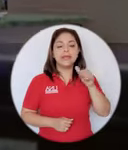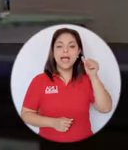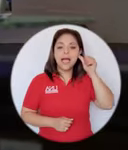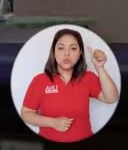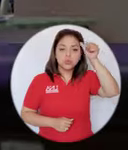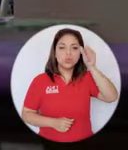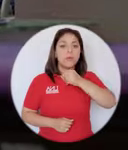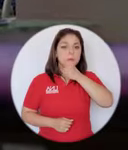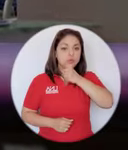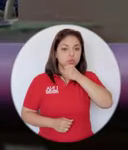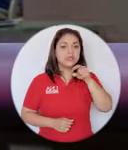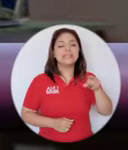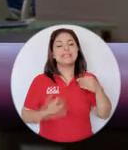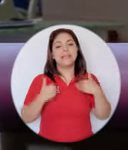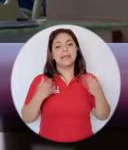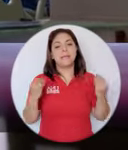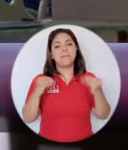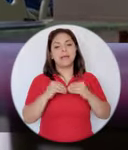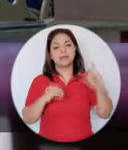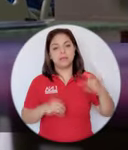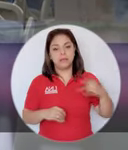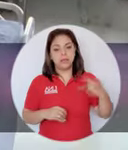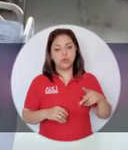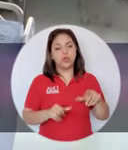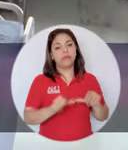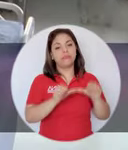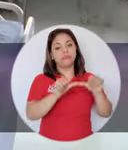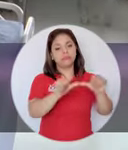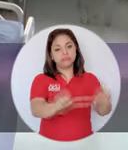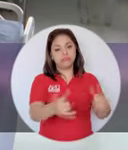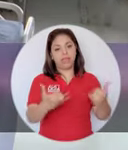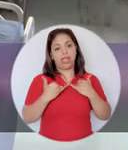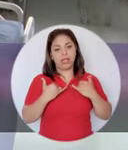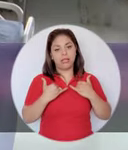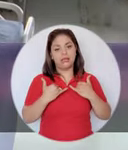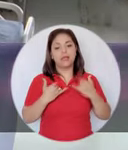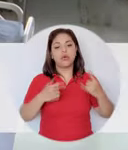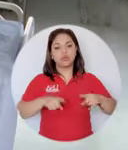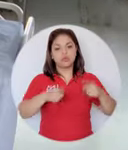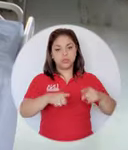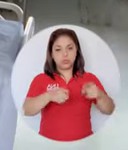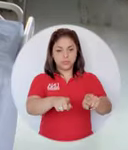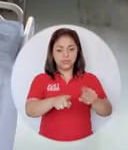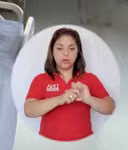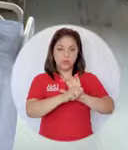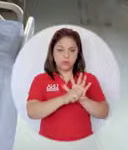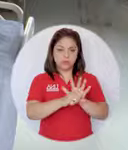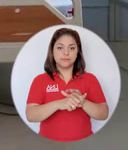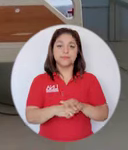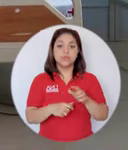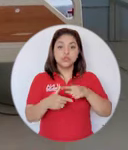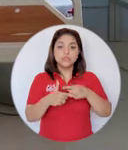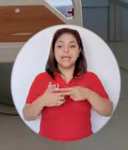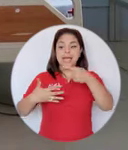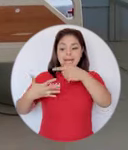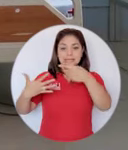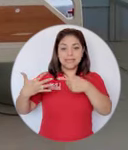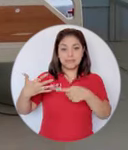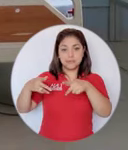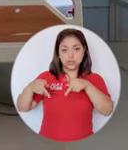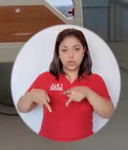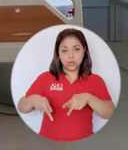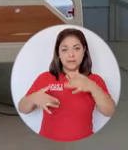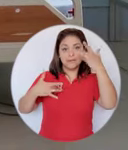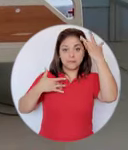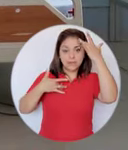mayor probabilidad de secuelas por un COVID severo. Entonces vamos a tener de que tal parece que la combinación de este